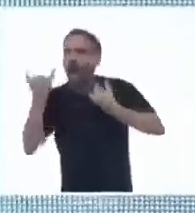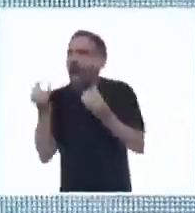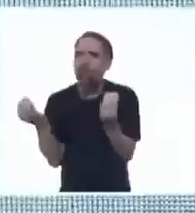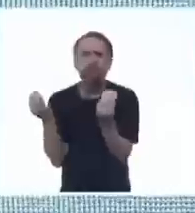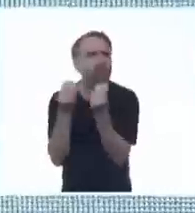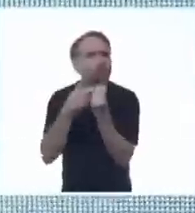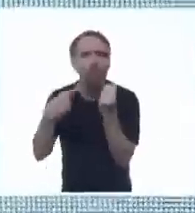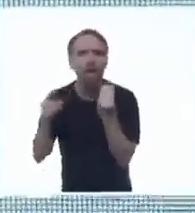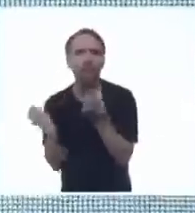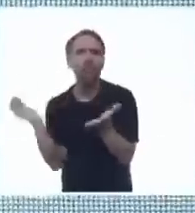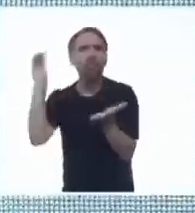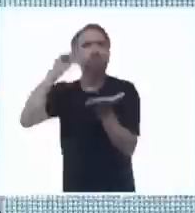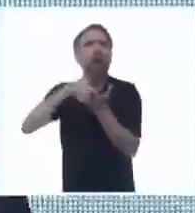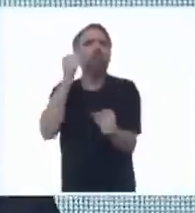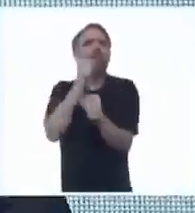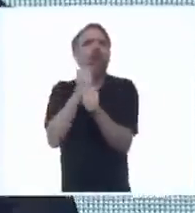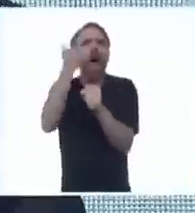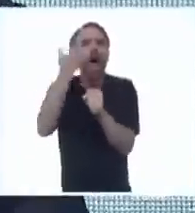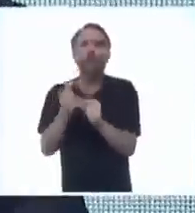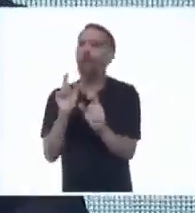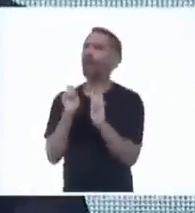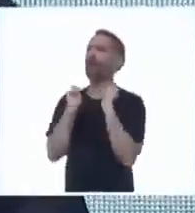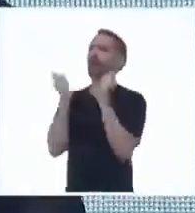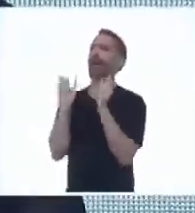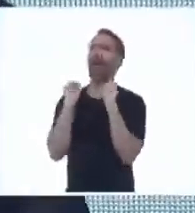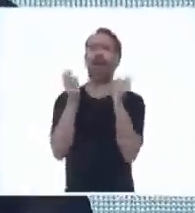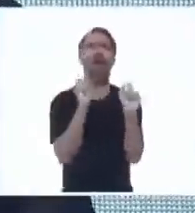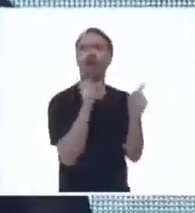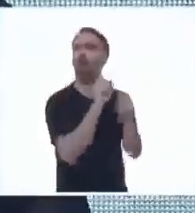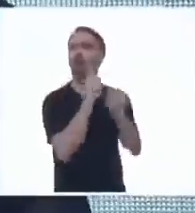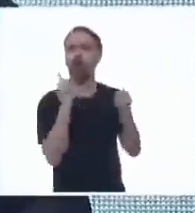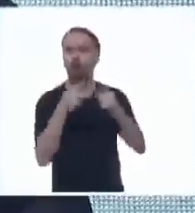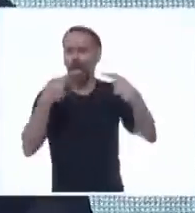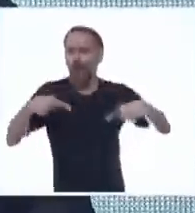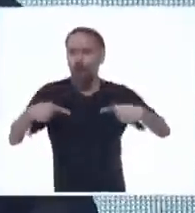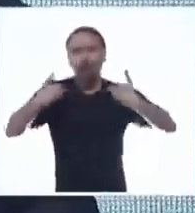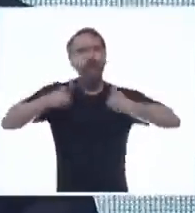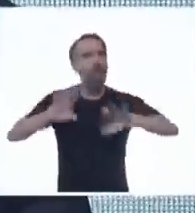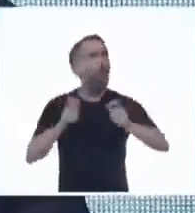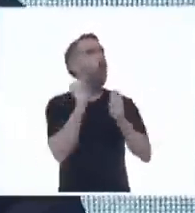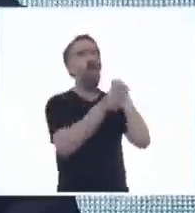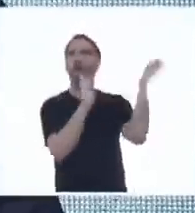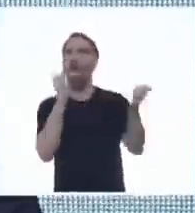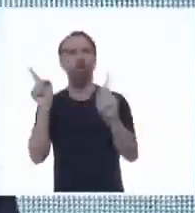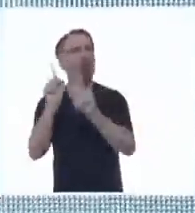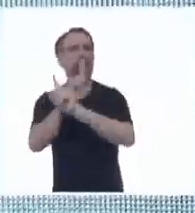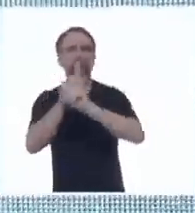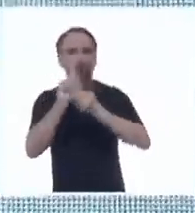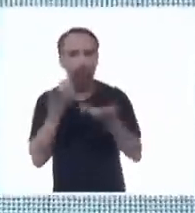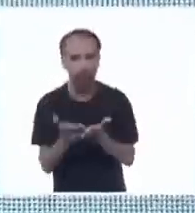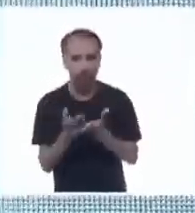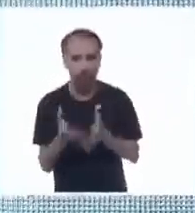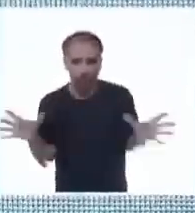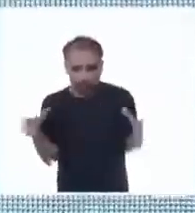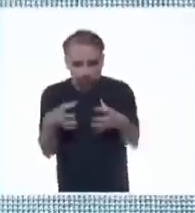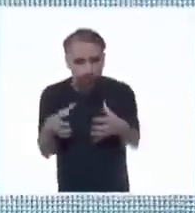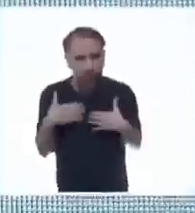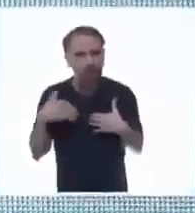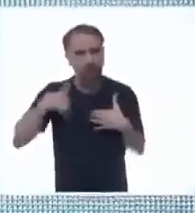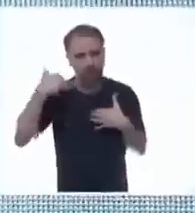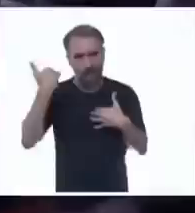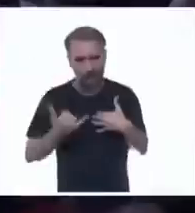agregado y no que regala sus recursos naturales primarizados.